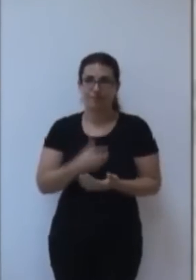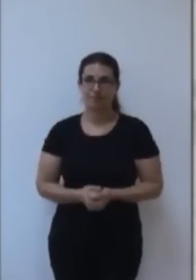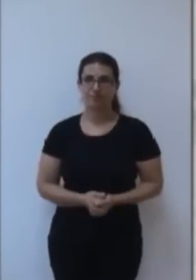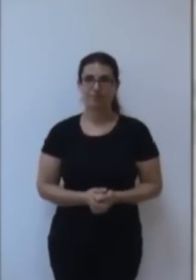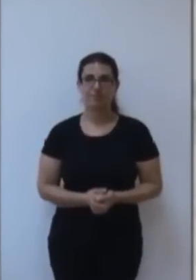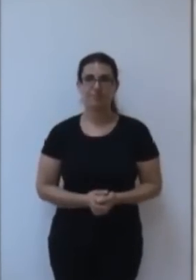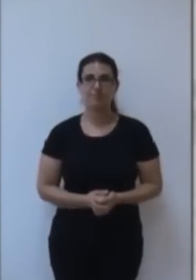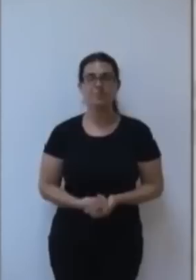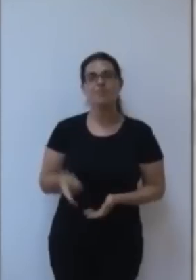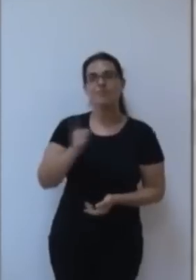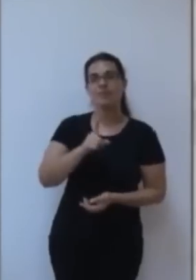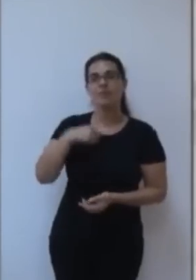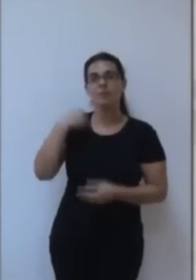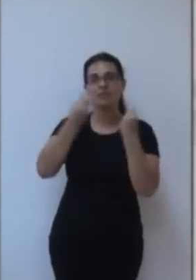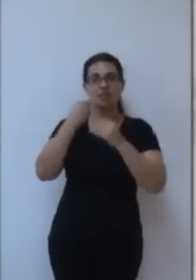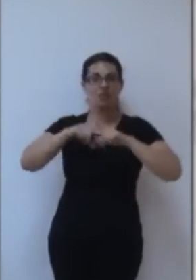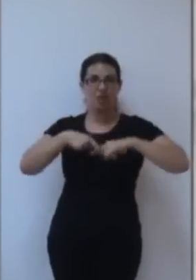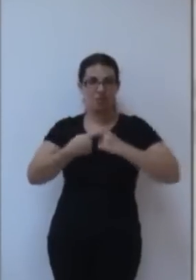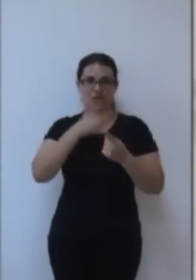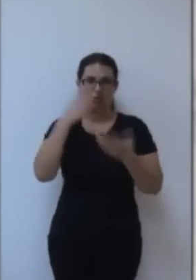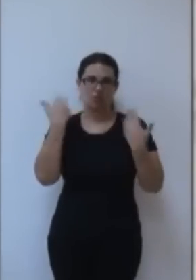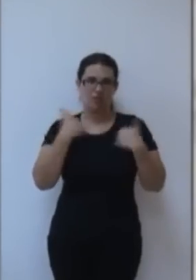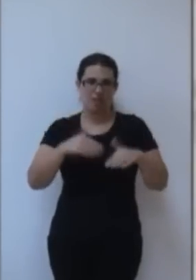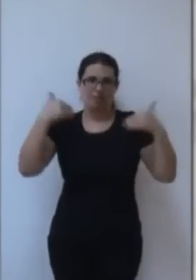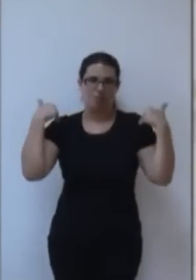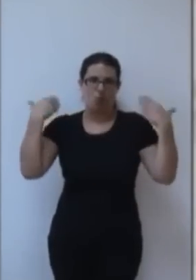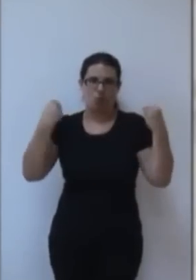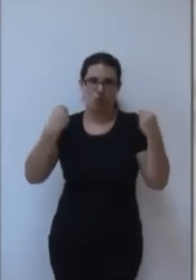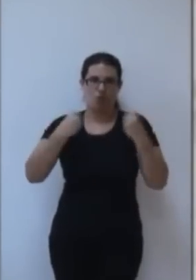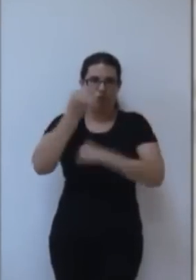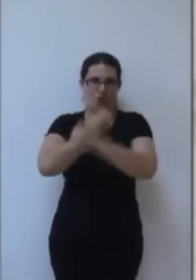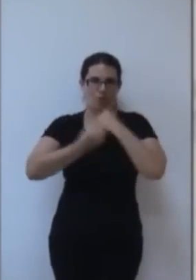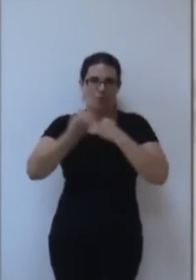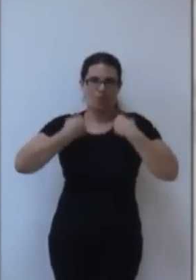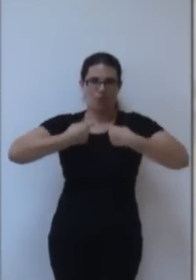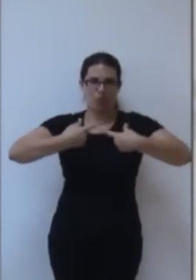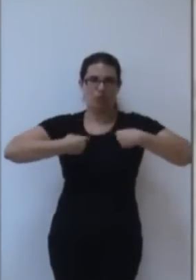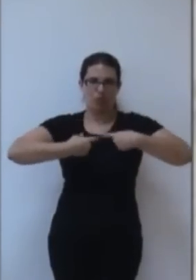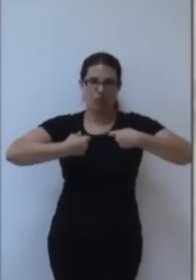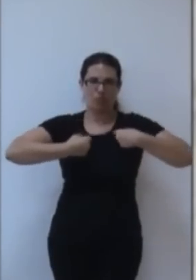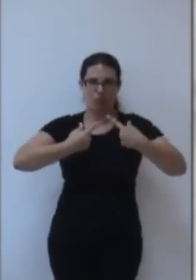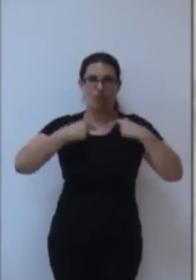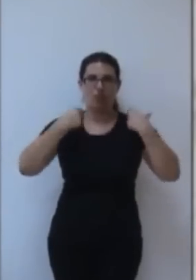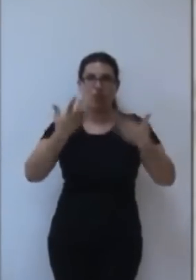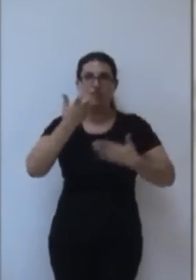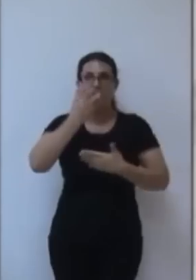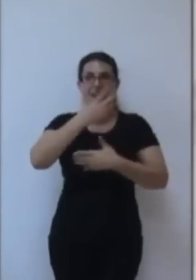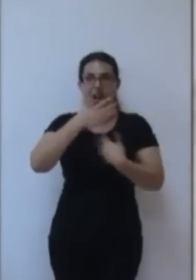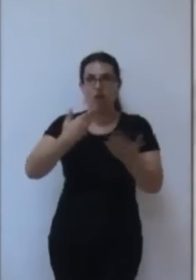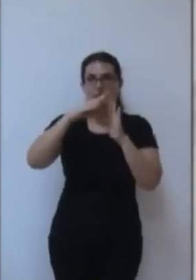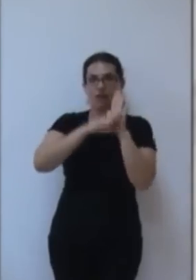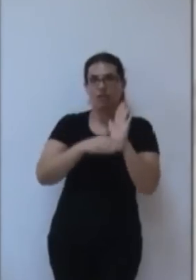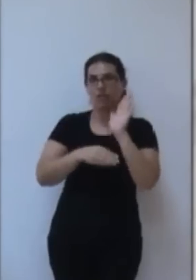pensando en las familias, ¿no? Con la carga que ya tienen económica, que Ana, ¿no? Entonces, si ahora tú le dices, por esta aplicación